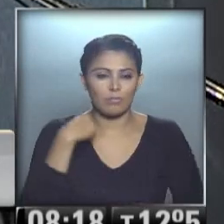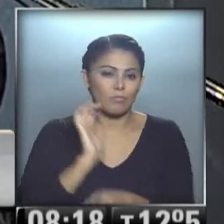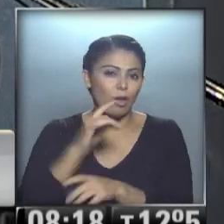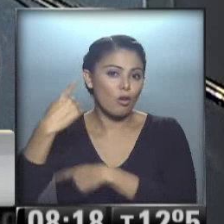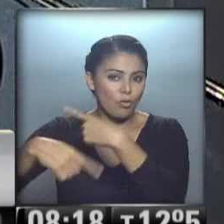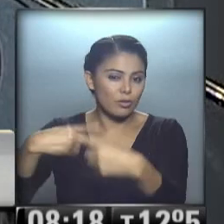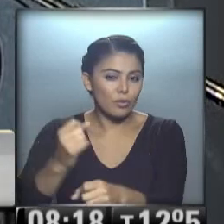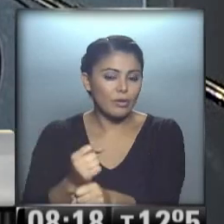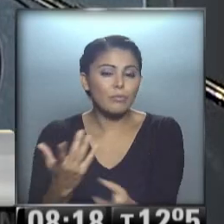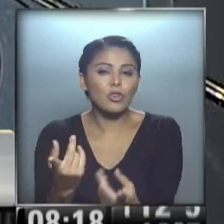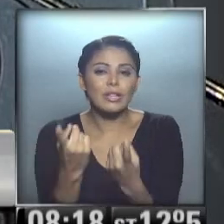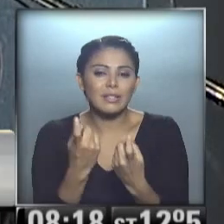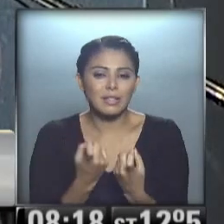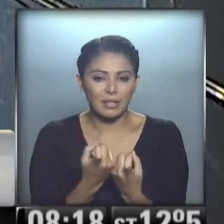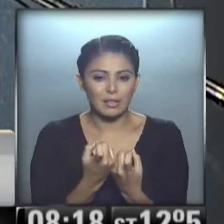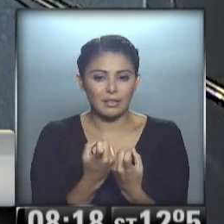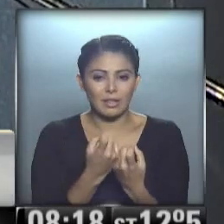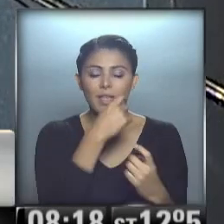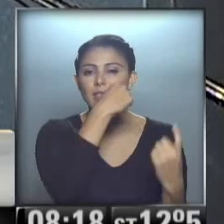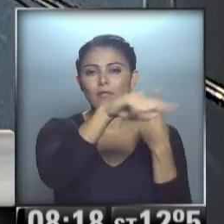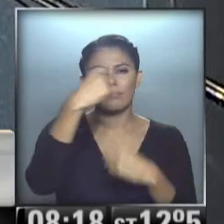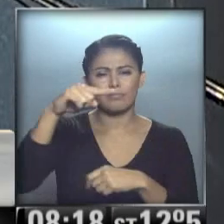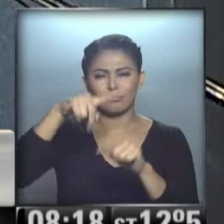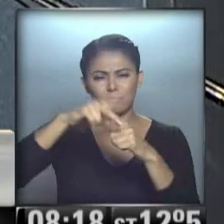se necesita para eso una multiplicidad de